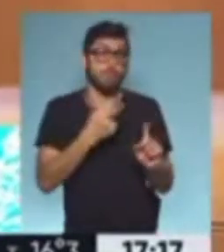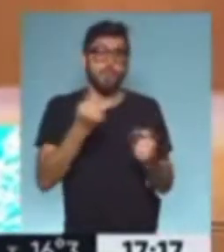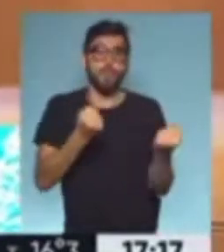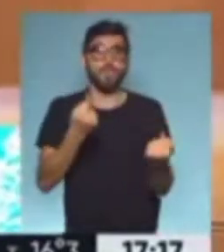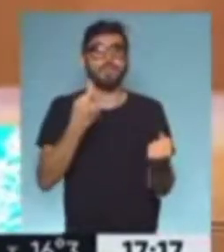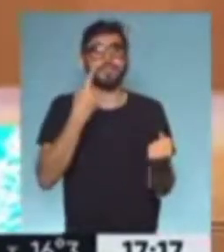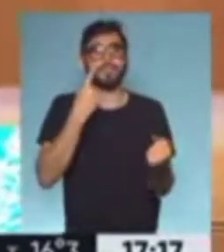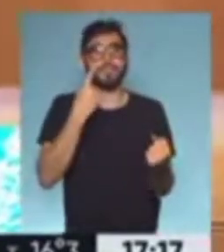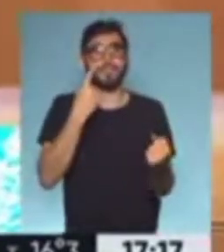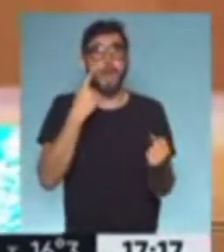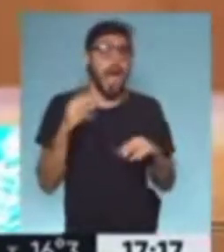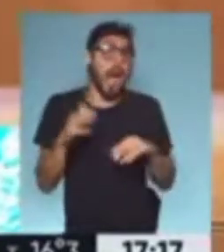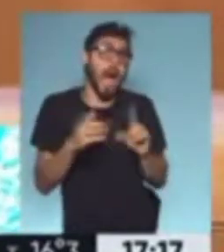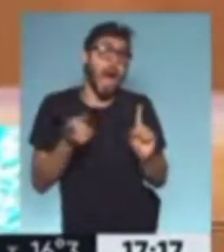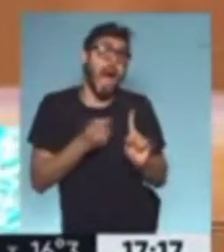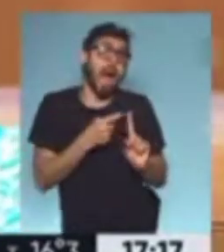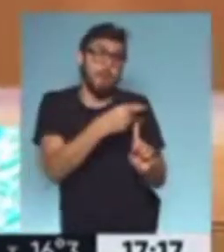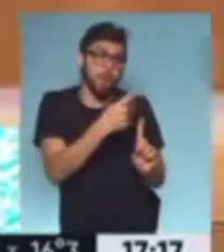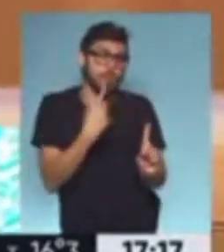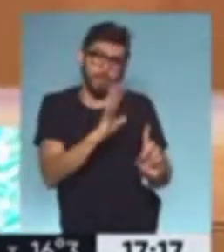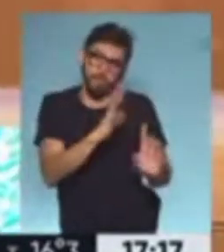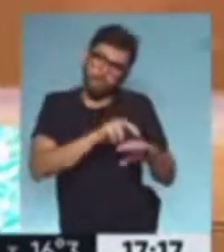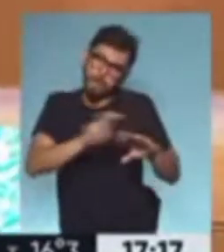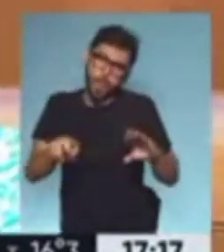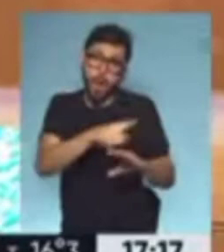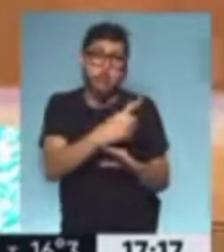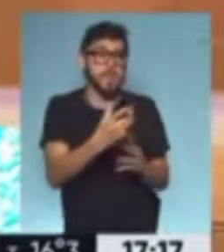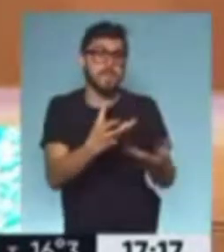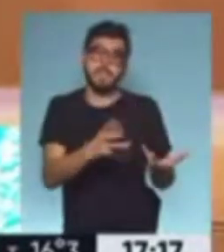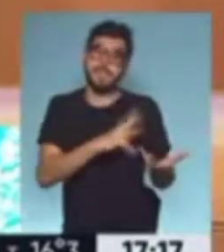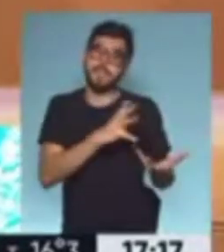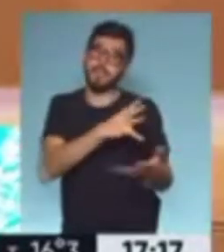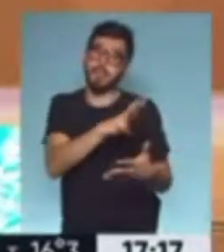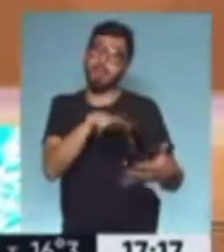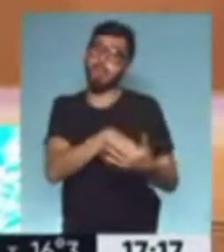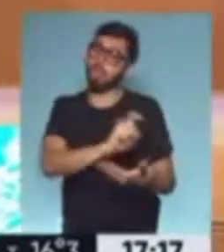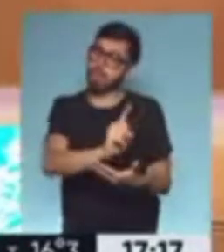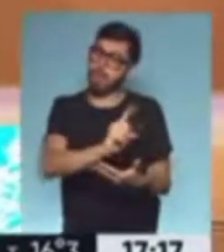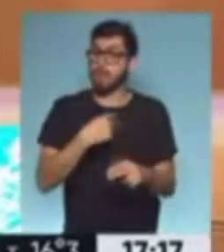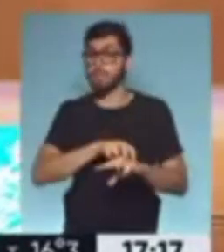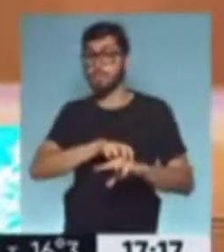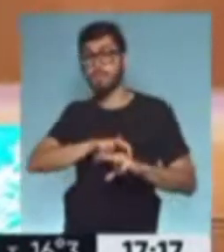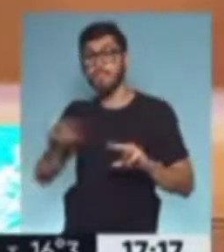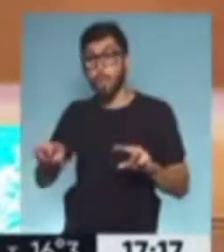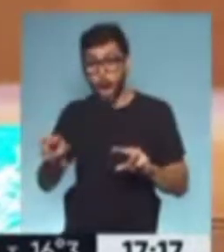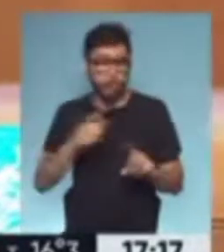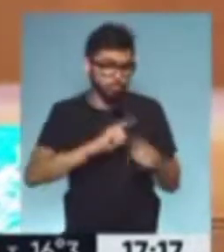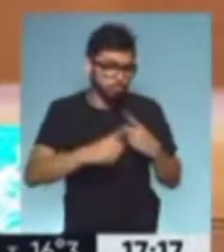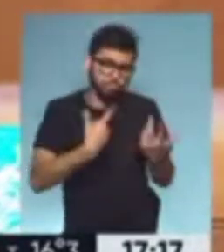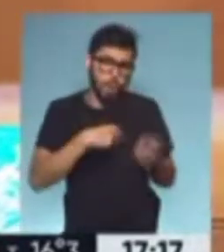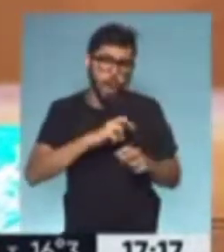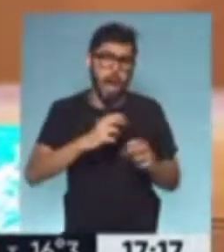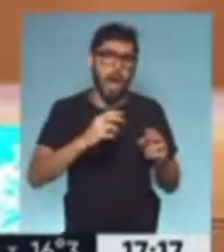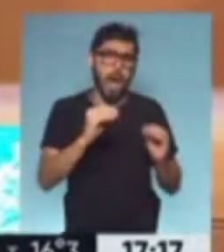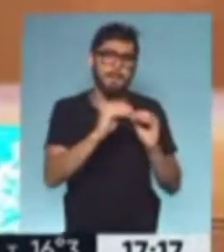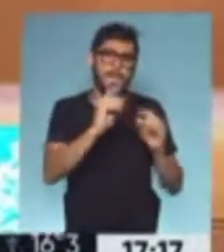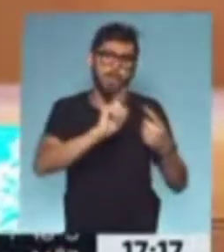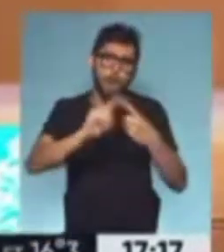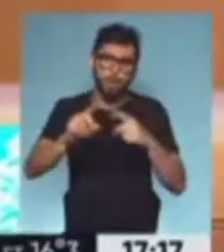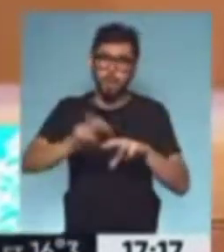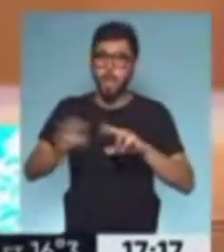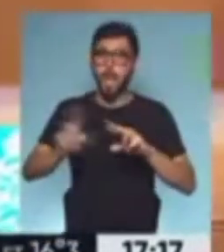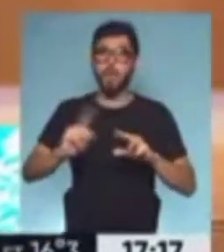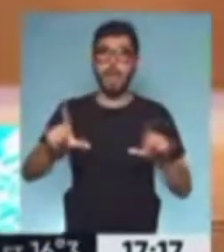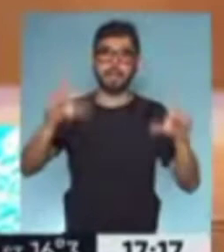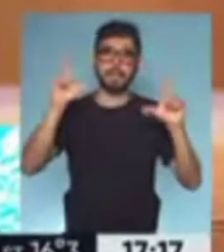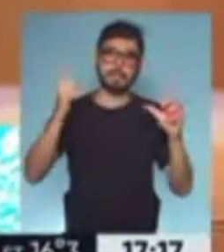alguien, y bajarme, porque digo, acá vamos a chocar. Entonces también es importante saber que uno puede decir, che, no, pará, me bajo y bajémonos, y hablar con los amigos, y no quedas